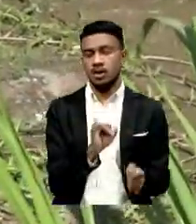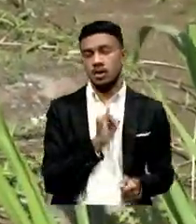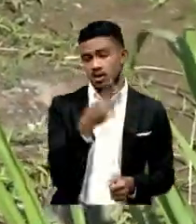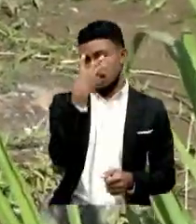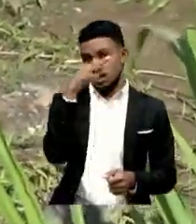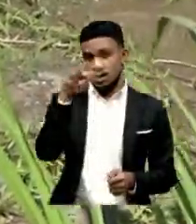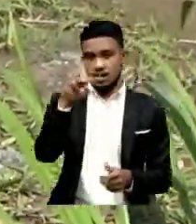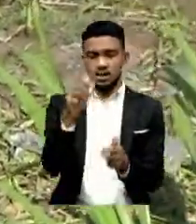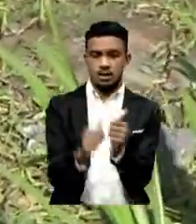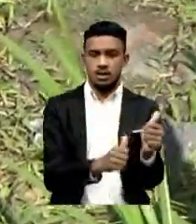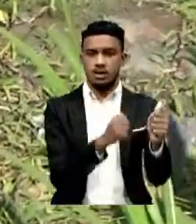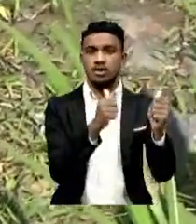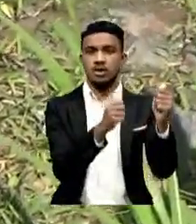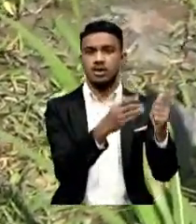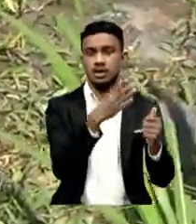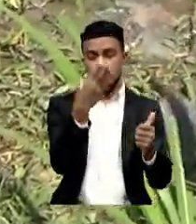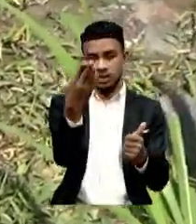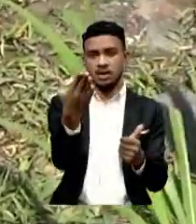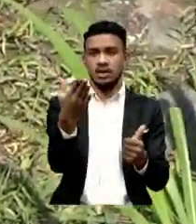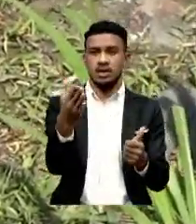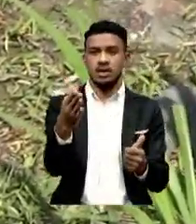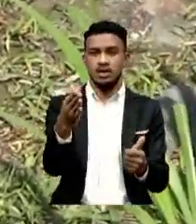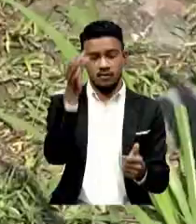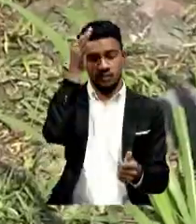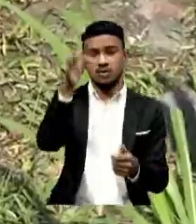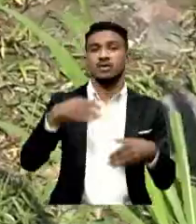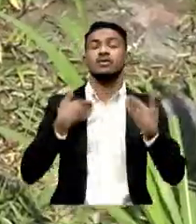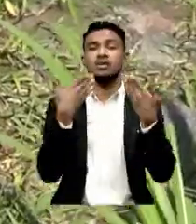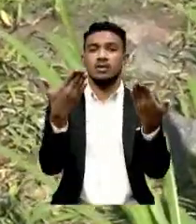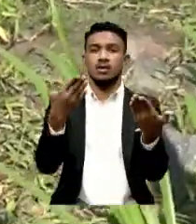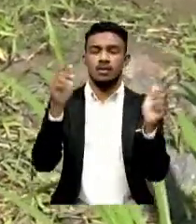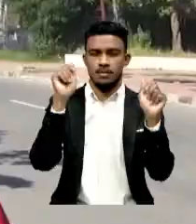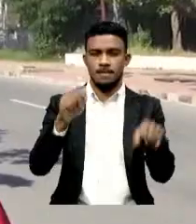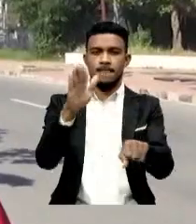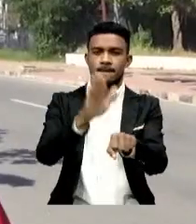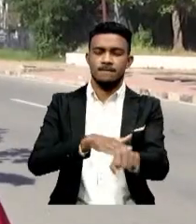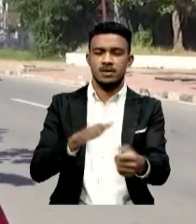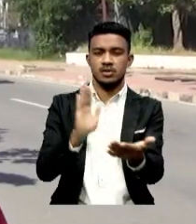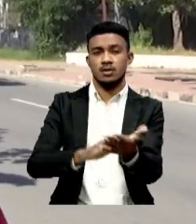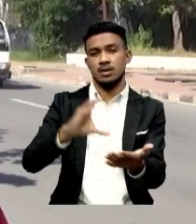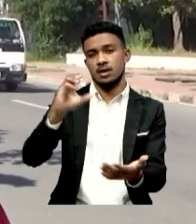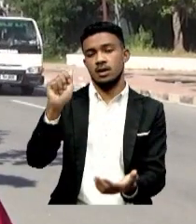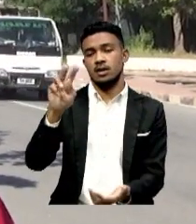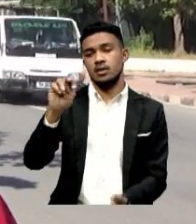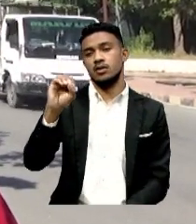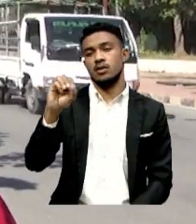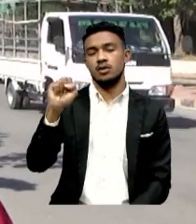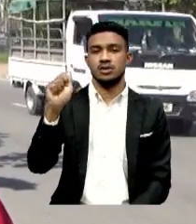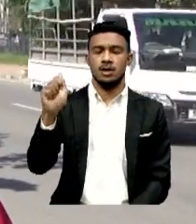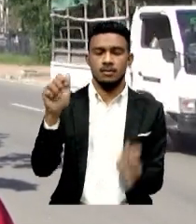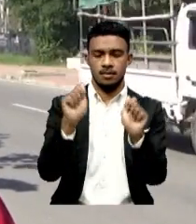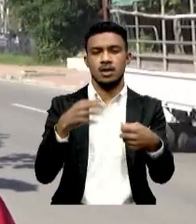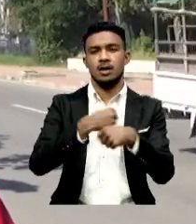ya. Progres itu nih be, atau nih para organisa hotu sekolah kanosa, atau bela halo